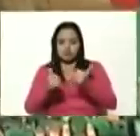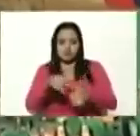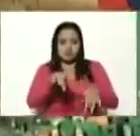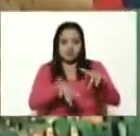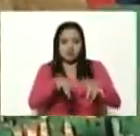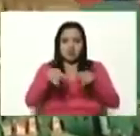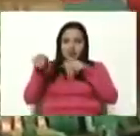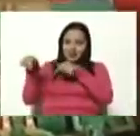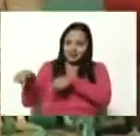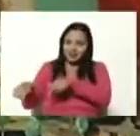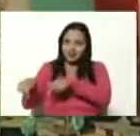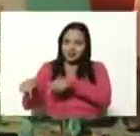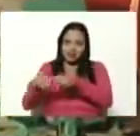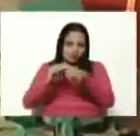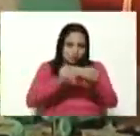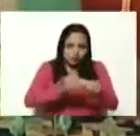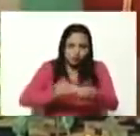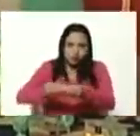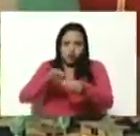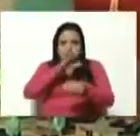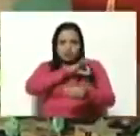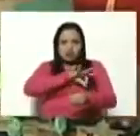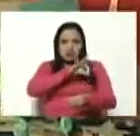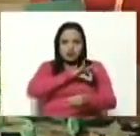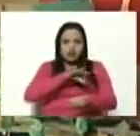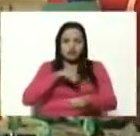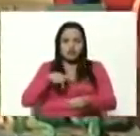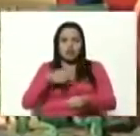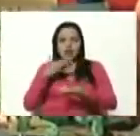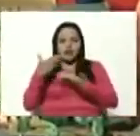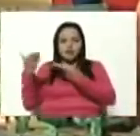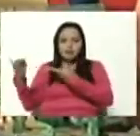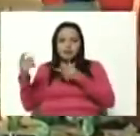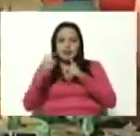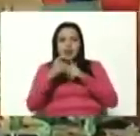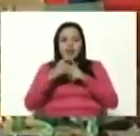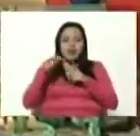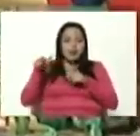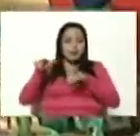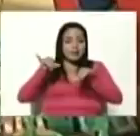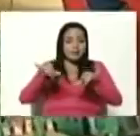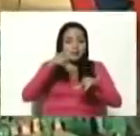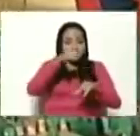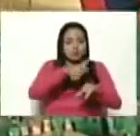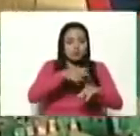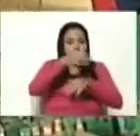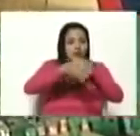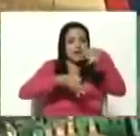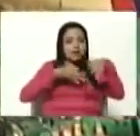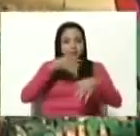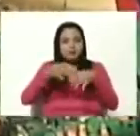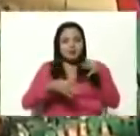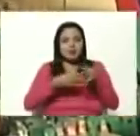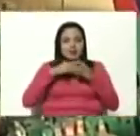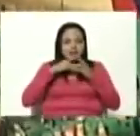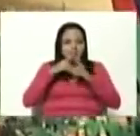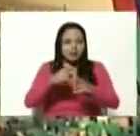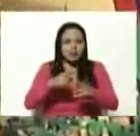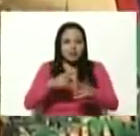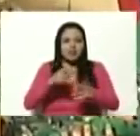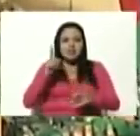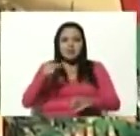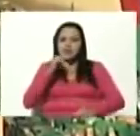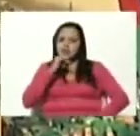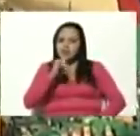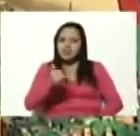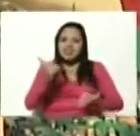aquí, en la cartografía social. Yo le voy a dar la palabra a Rubén para que él directamente le responda y además le dé la noticia que